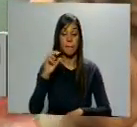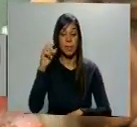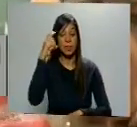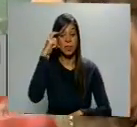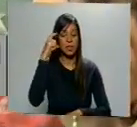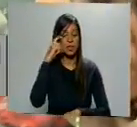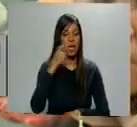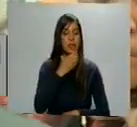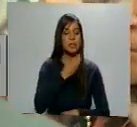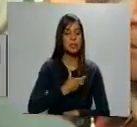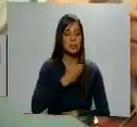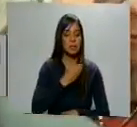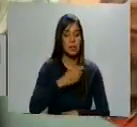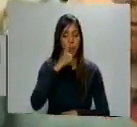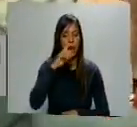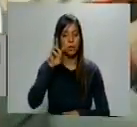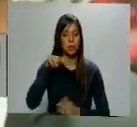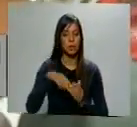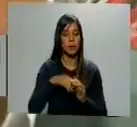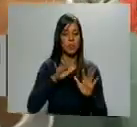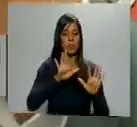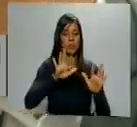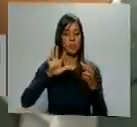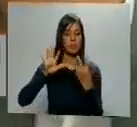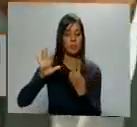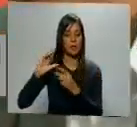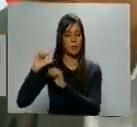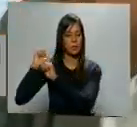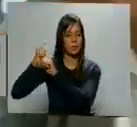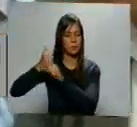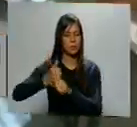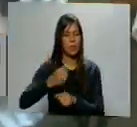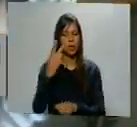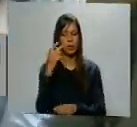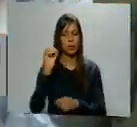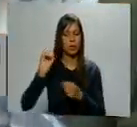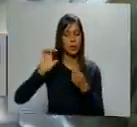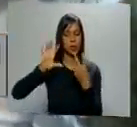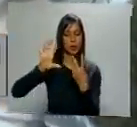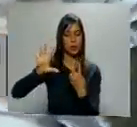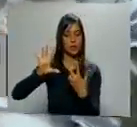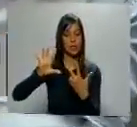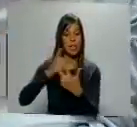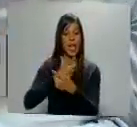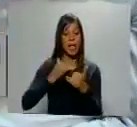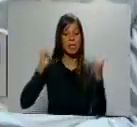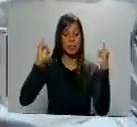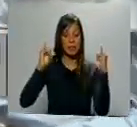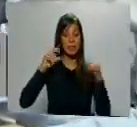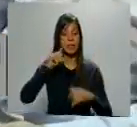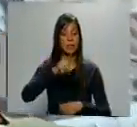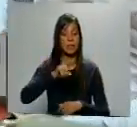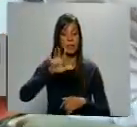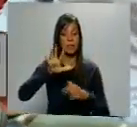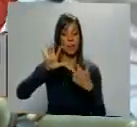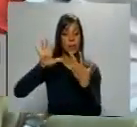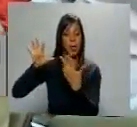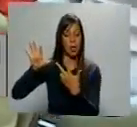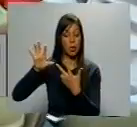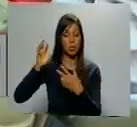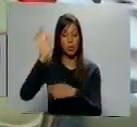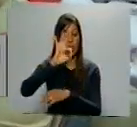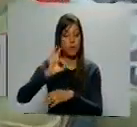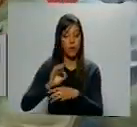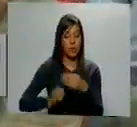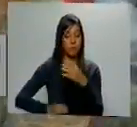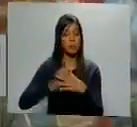mes de diciembre de 2017, años 207 de la independencia, 158 de la